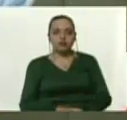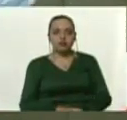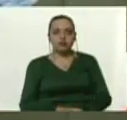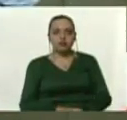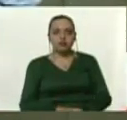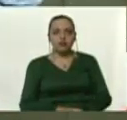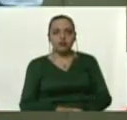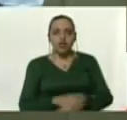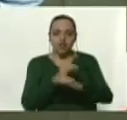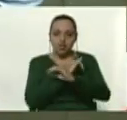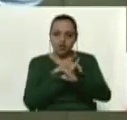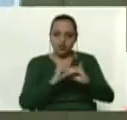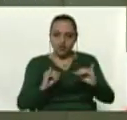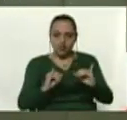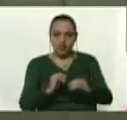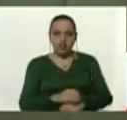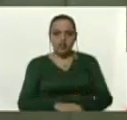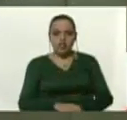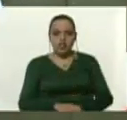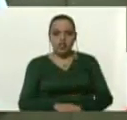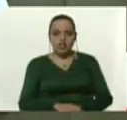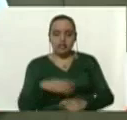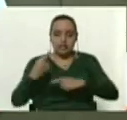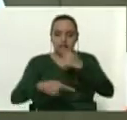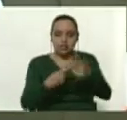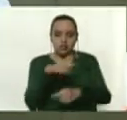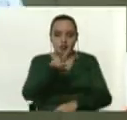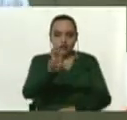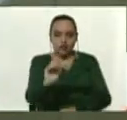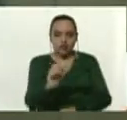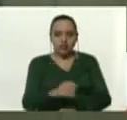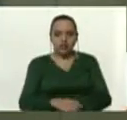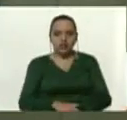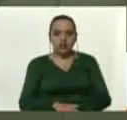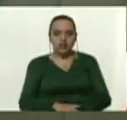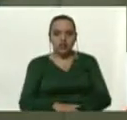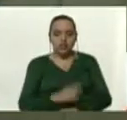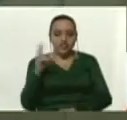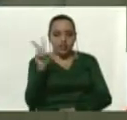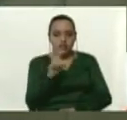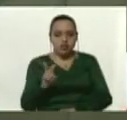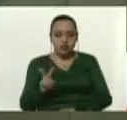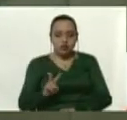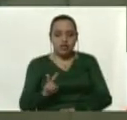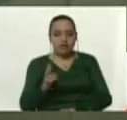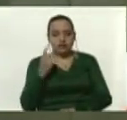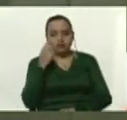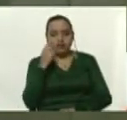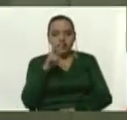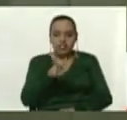de finales del siglo XX, donde Venezuela aparecía